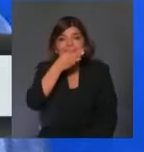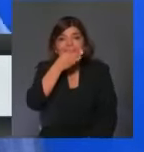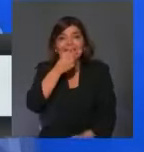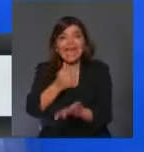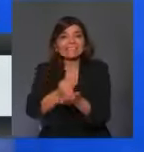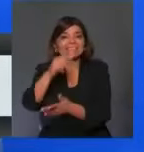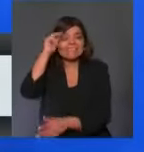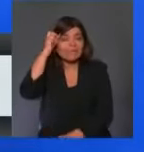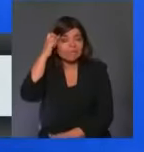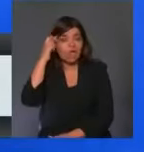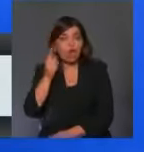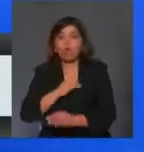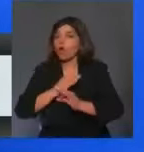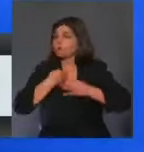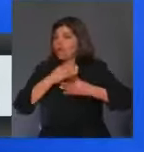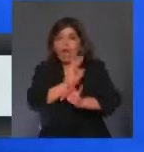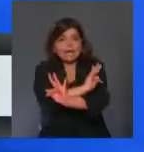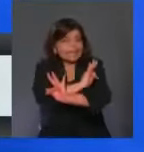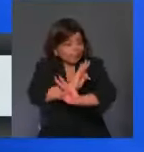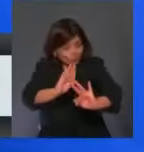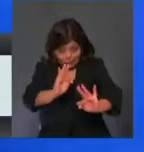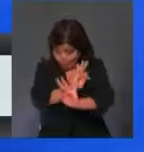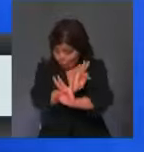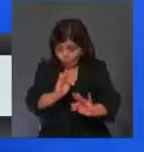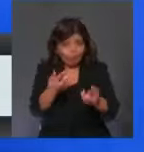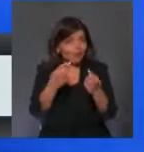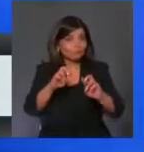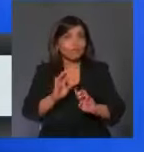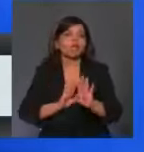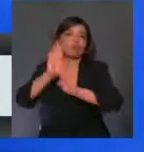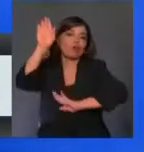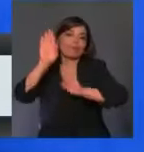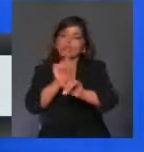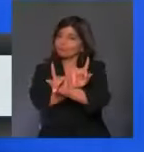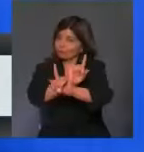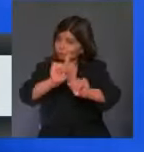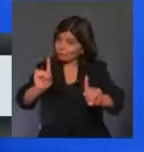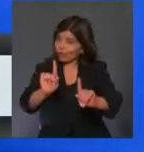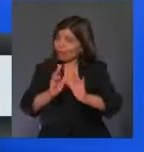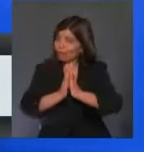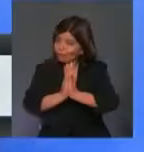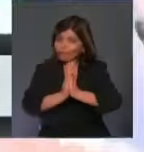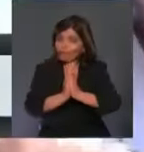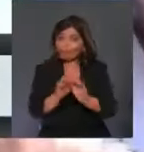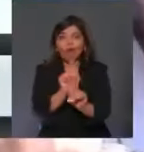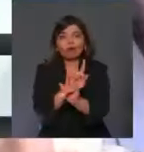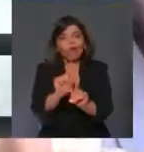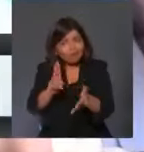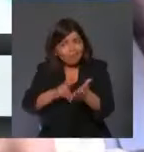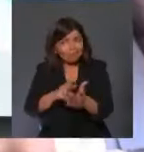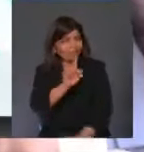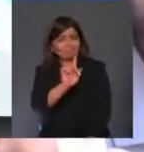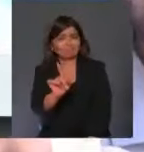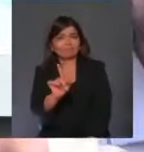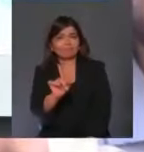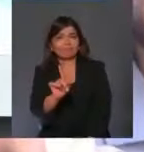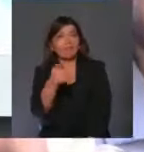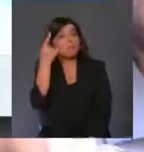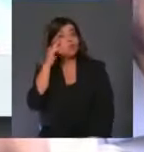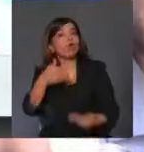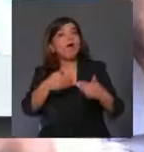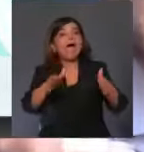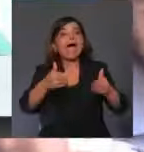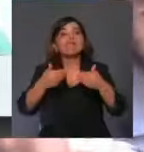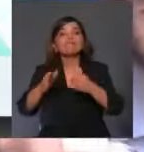ninguna posibilidad, y lo reitero, ninguna posibilidad de ser candidato presidencial, por favor, muchachos, de verdad. Se abren otras puertas, y esas puertas